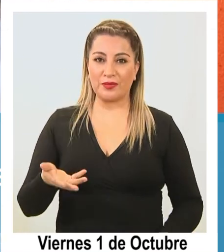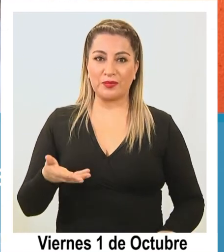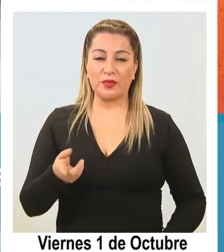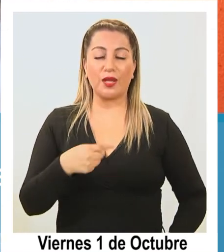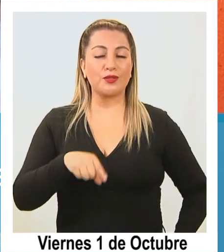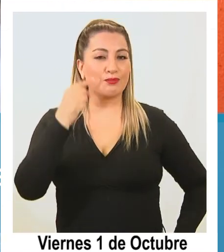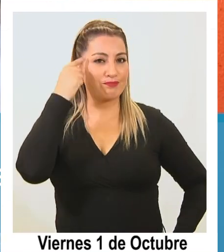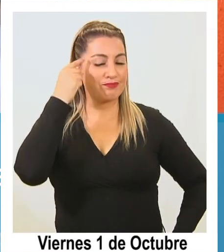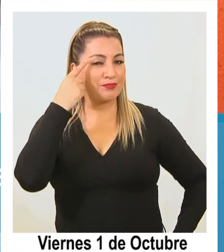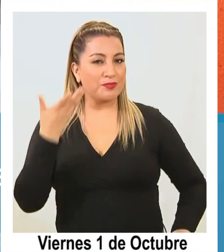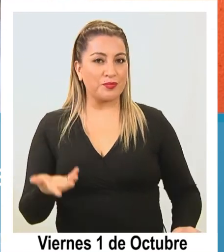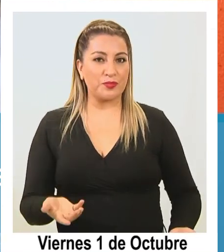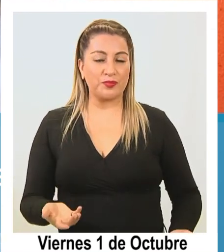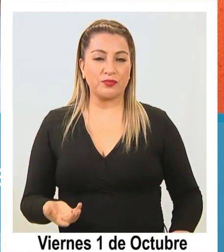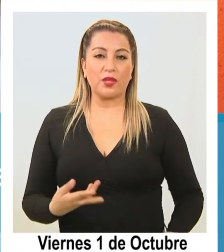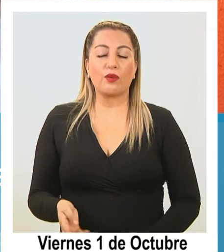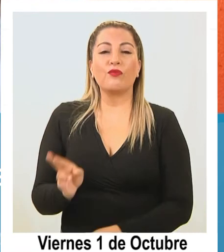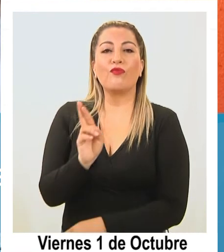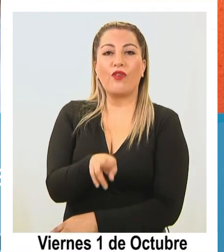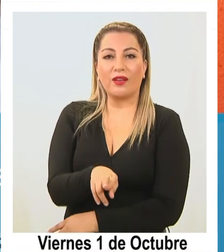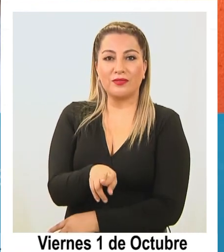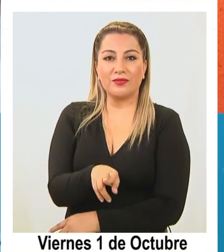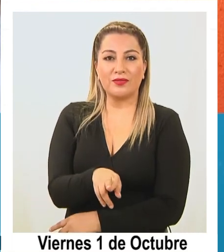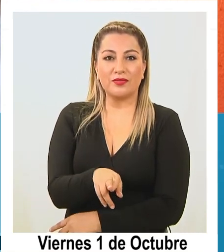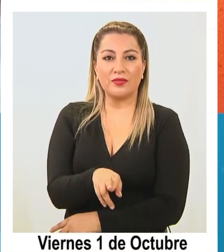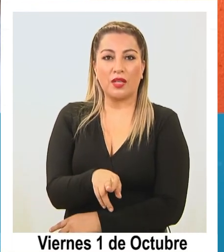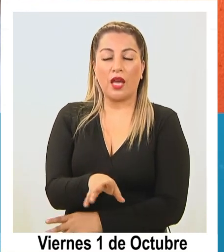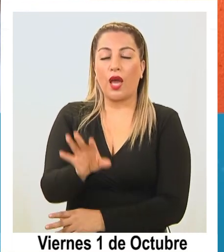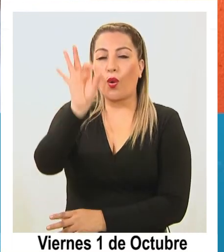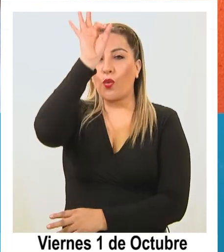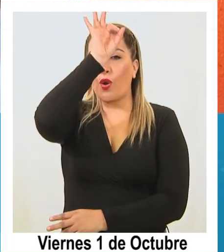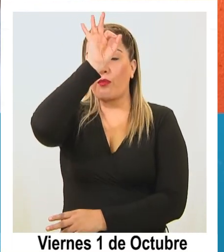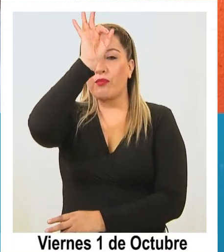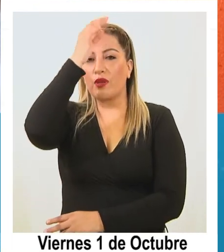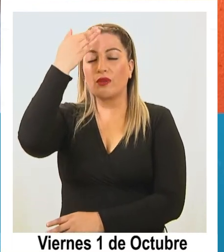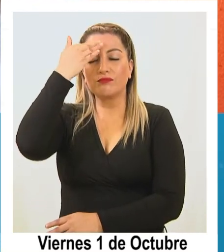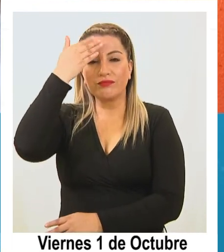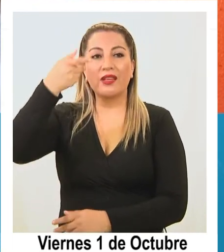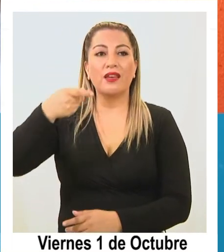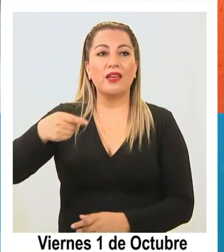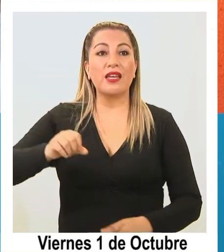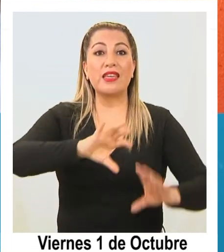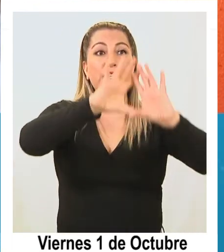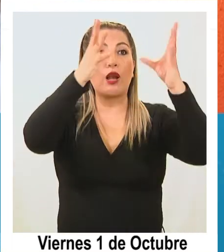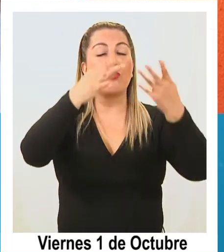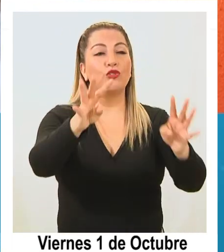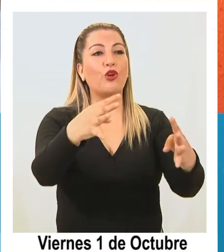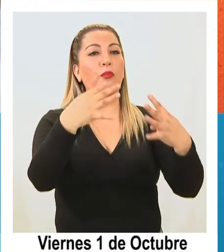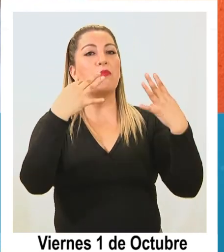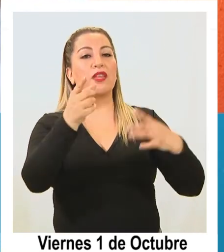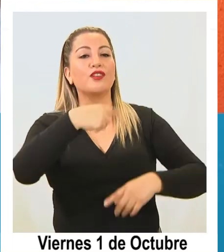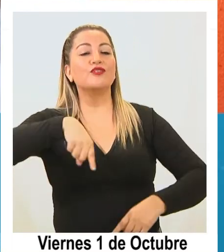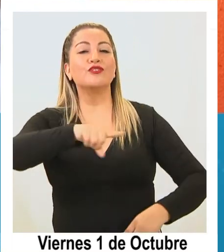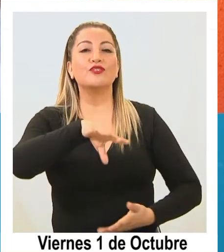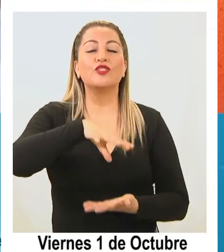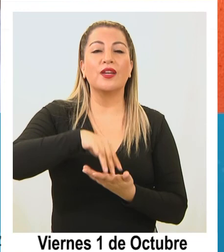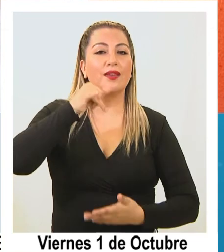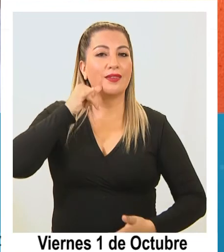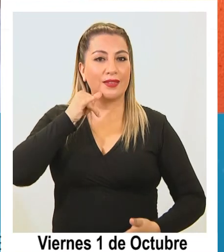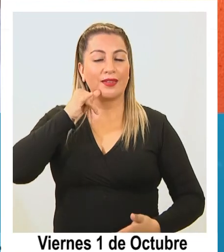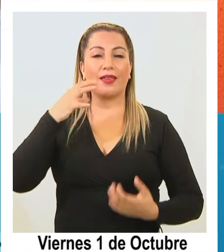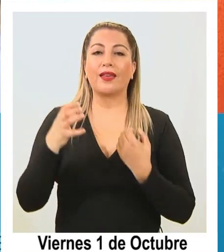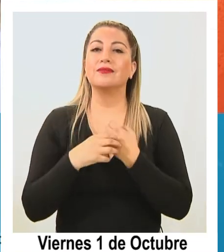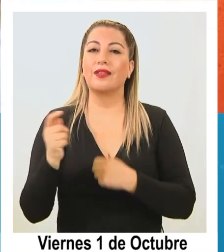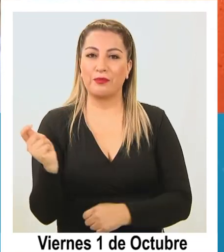creemos que tenemos que volver a tener esa mirada y mostrarle al mundo lo que somos como pueblo, lo que somos como región